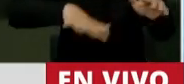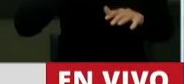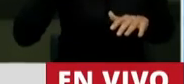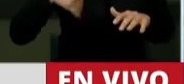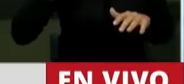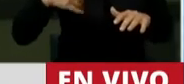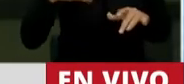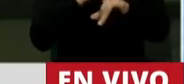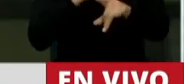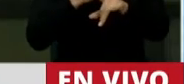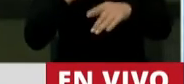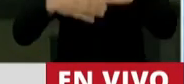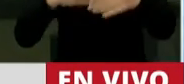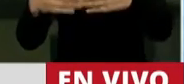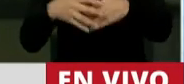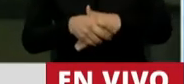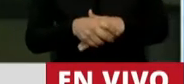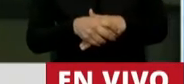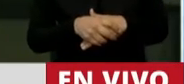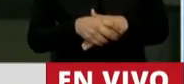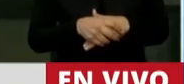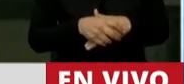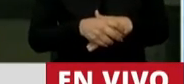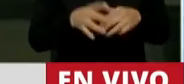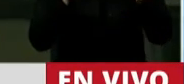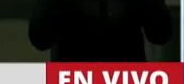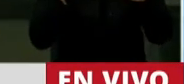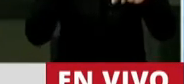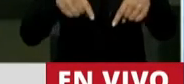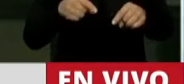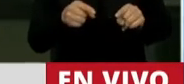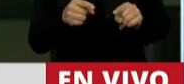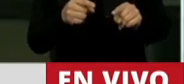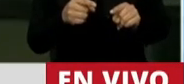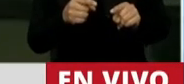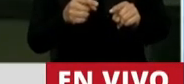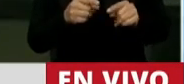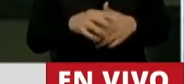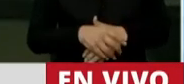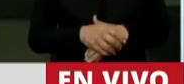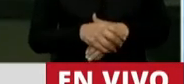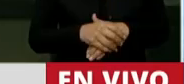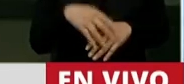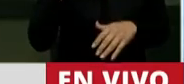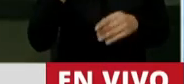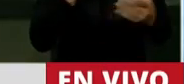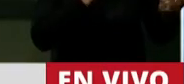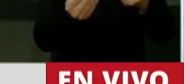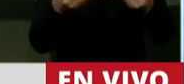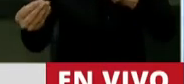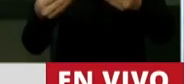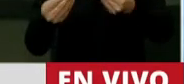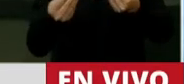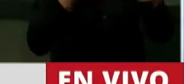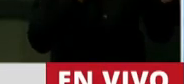hecho, ha reafirmado también en esta emergencia su gran espíritu de solidaridad,